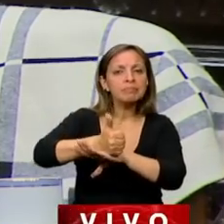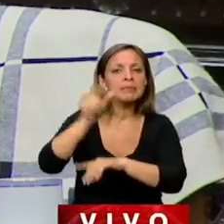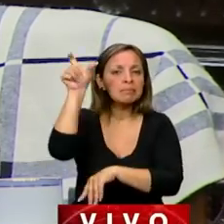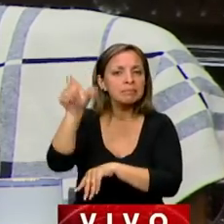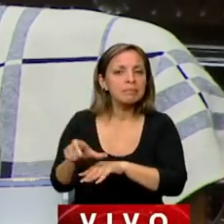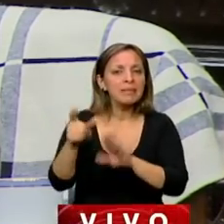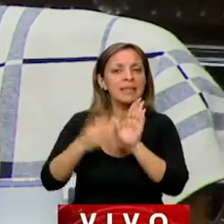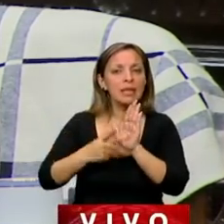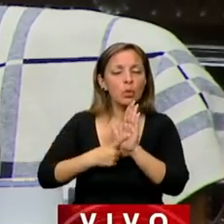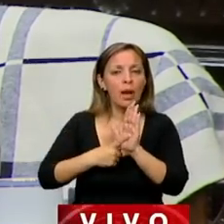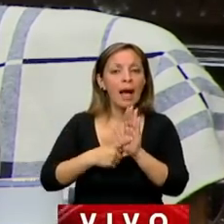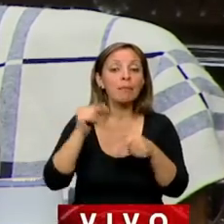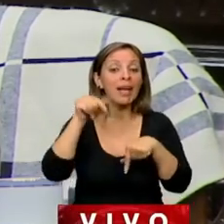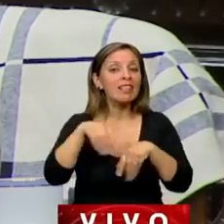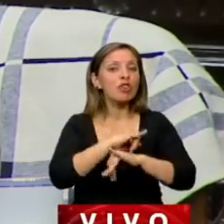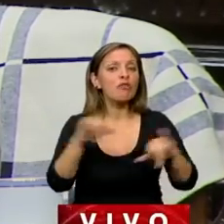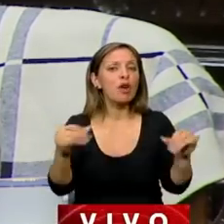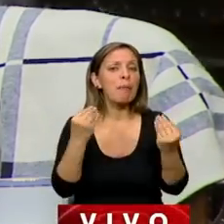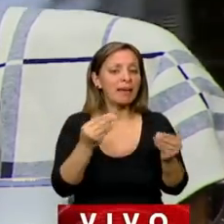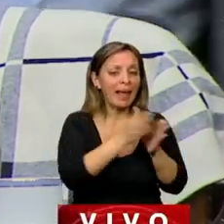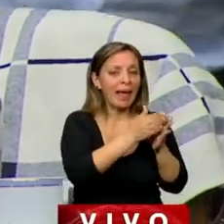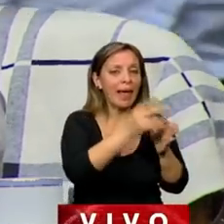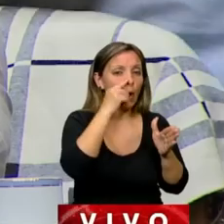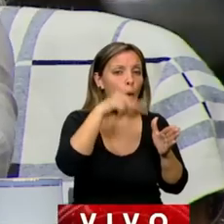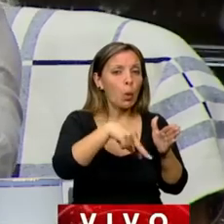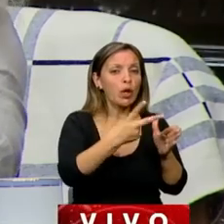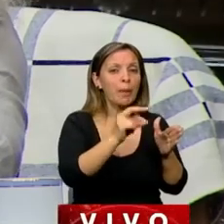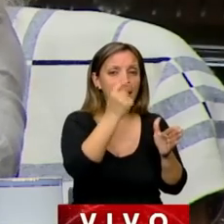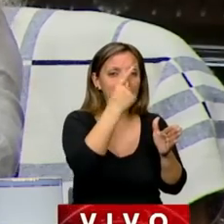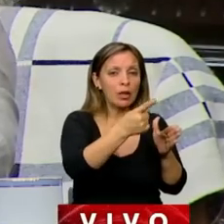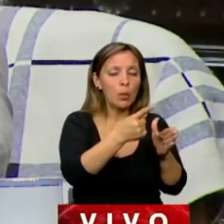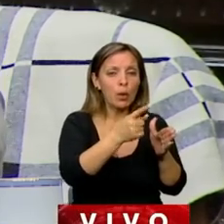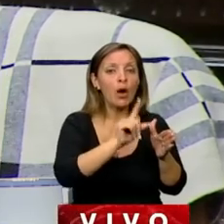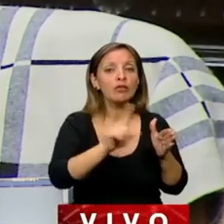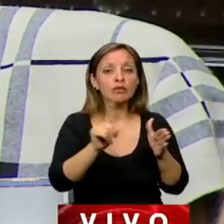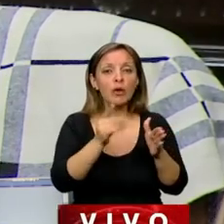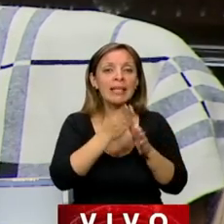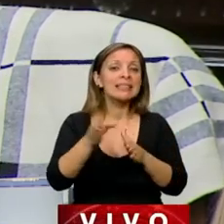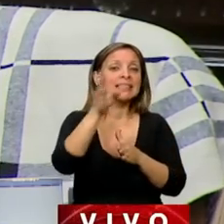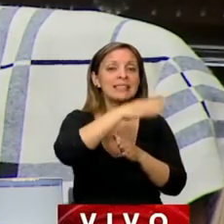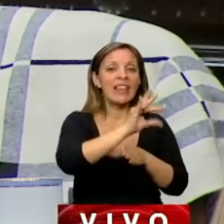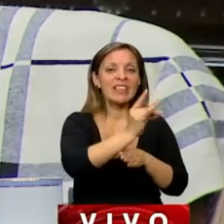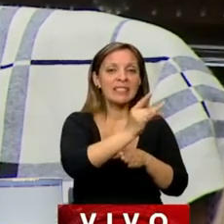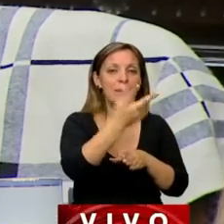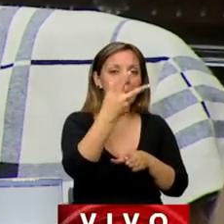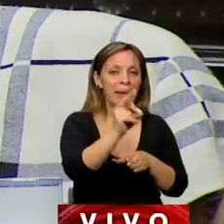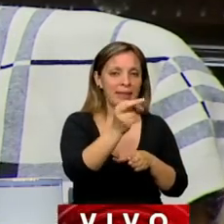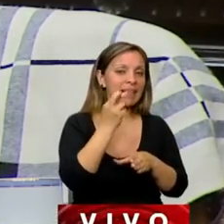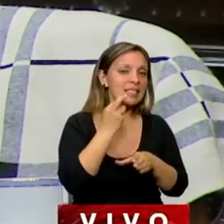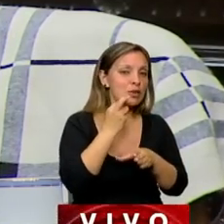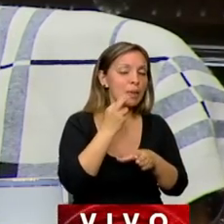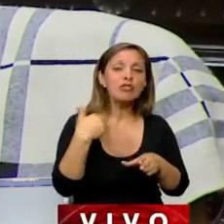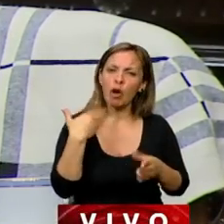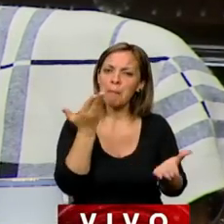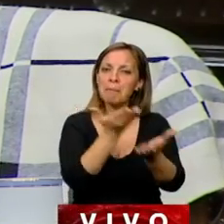además informan esto a partir de junio del 2021, no desde diciembre del 2019, que se haga